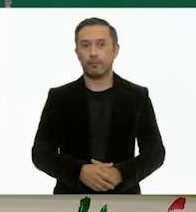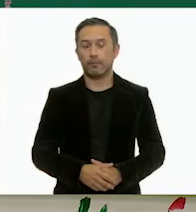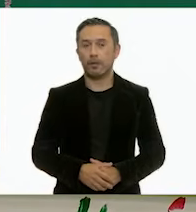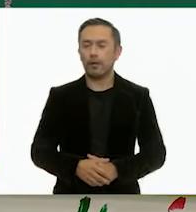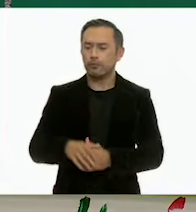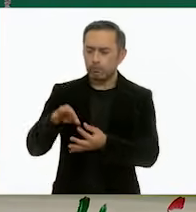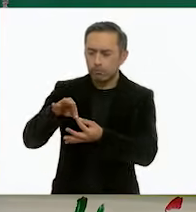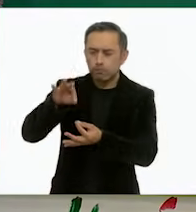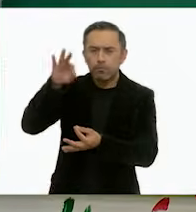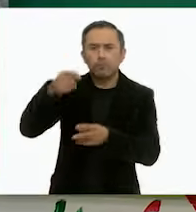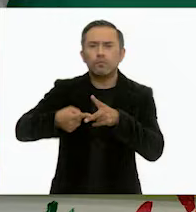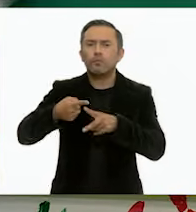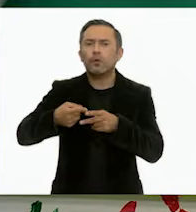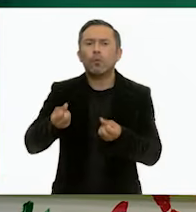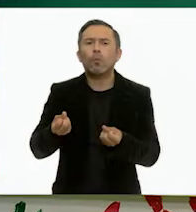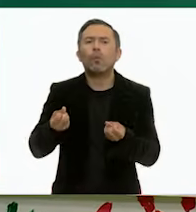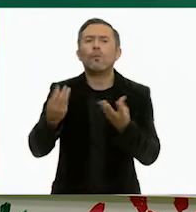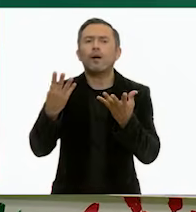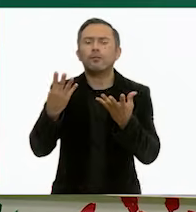mide